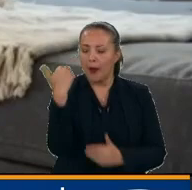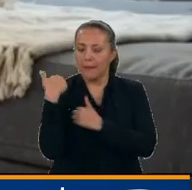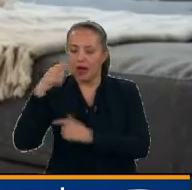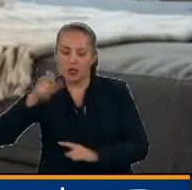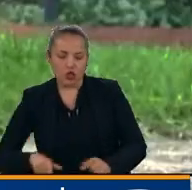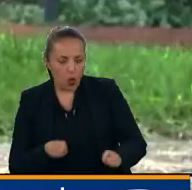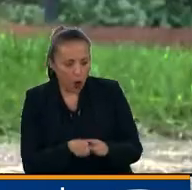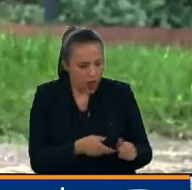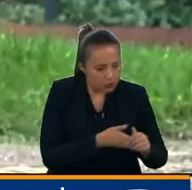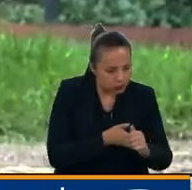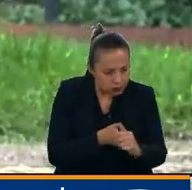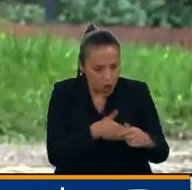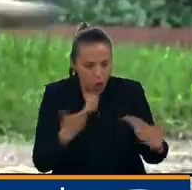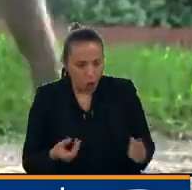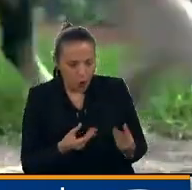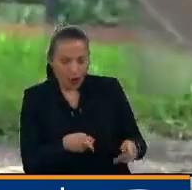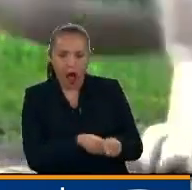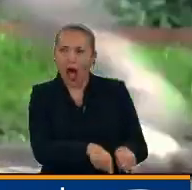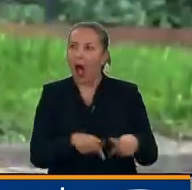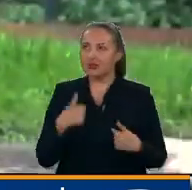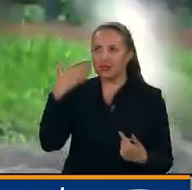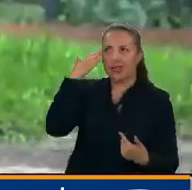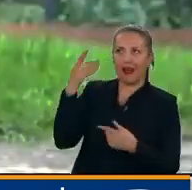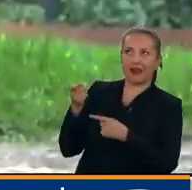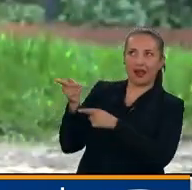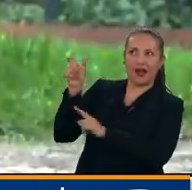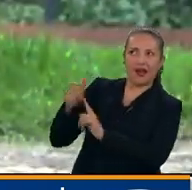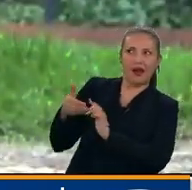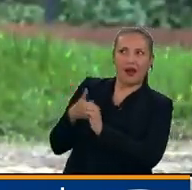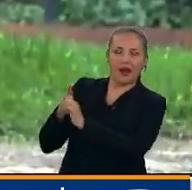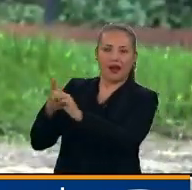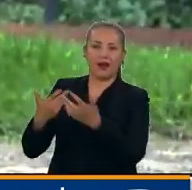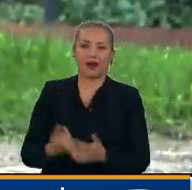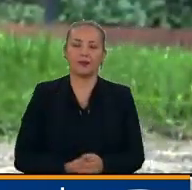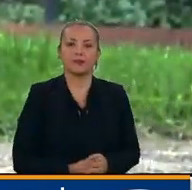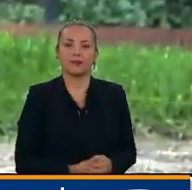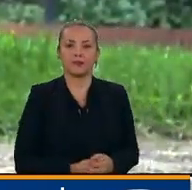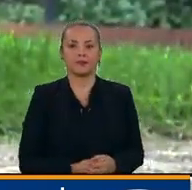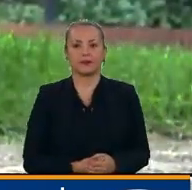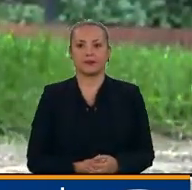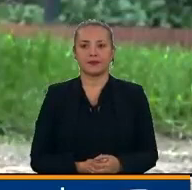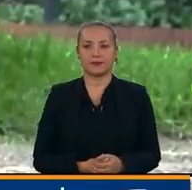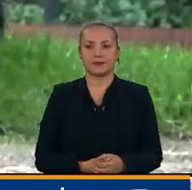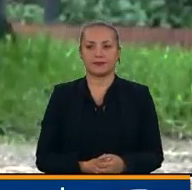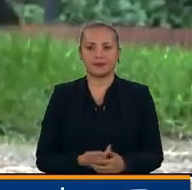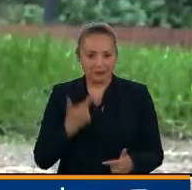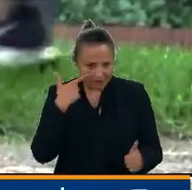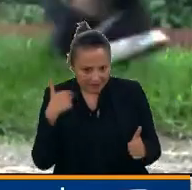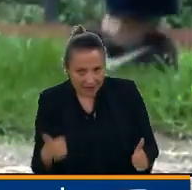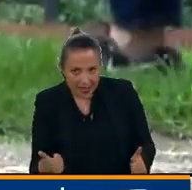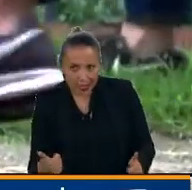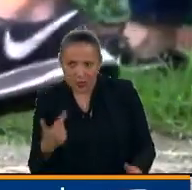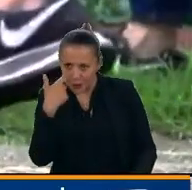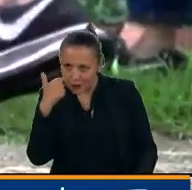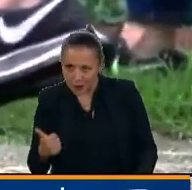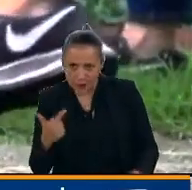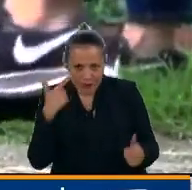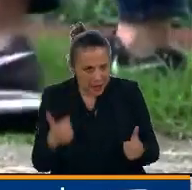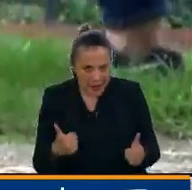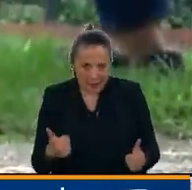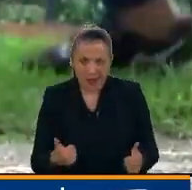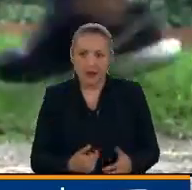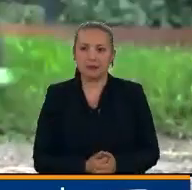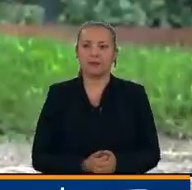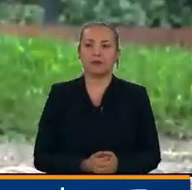tiene las herramientas para hacerse a cargo. Muy bien. Down, super. Qué bien.